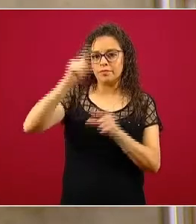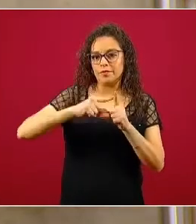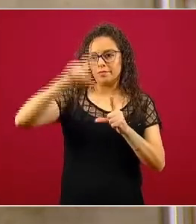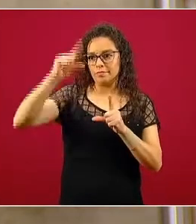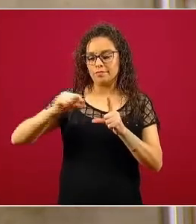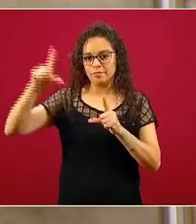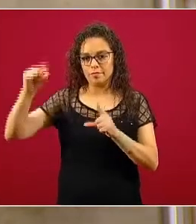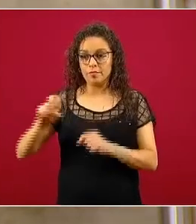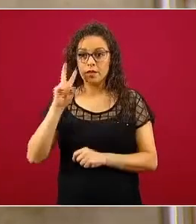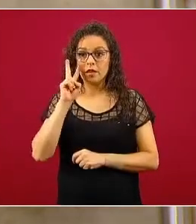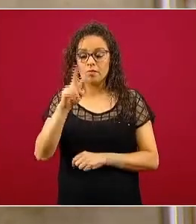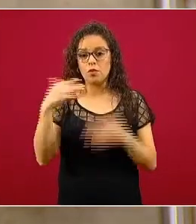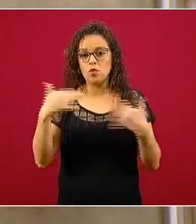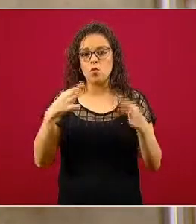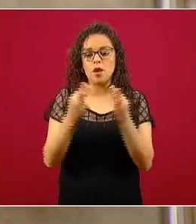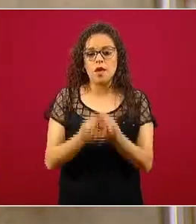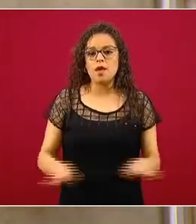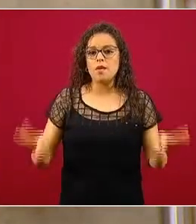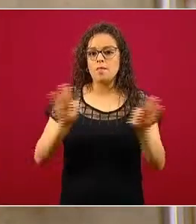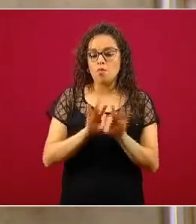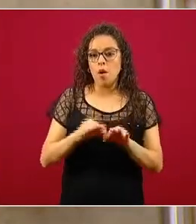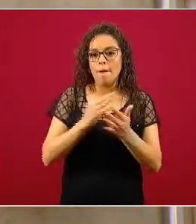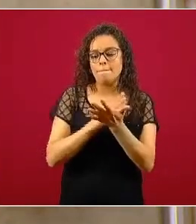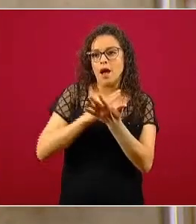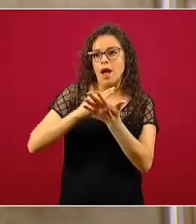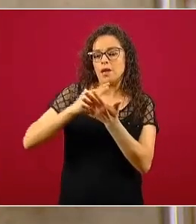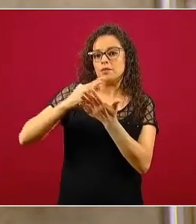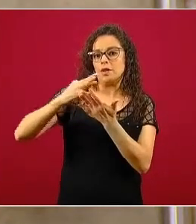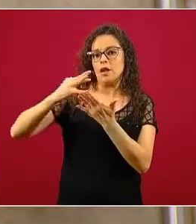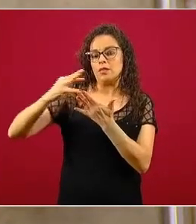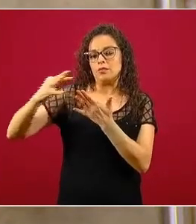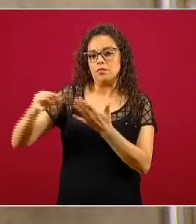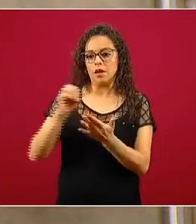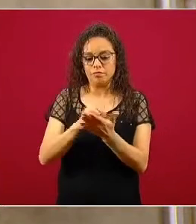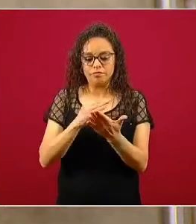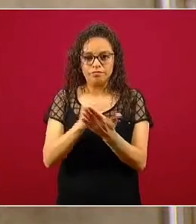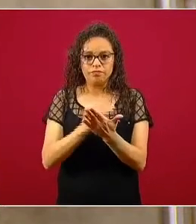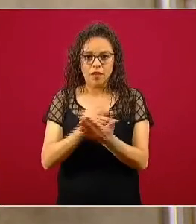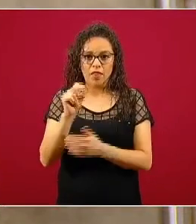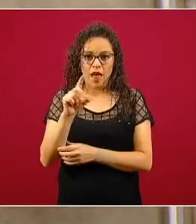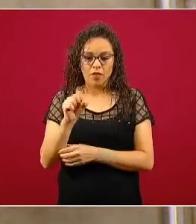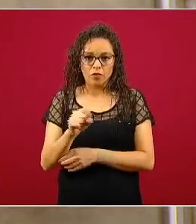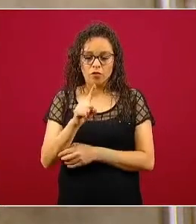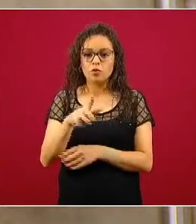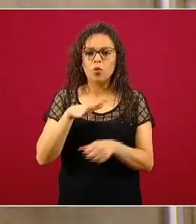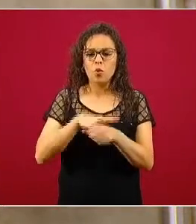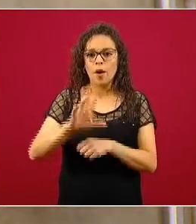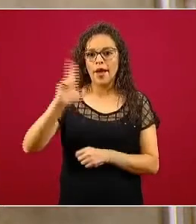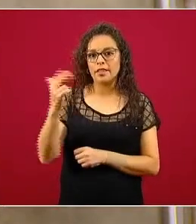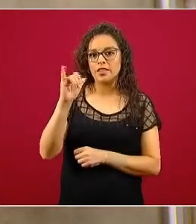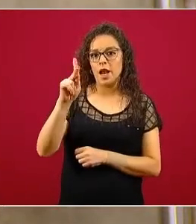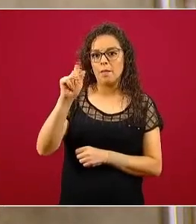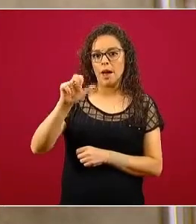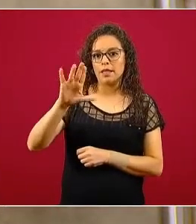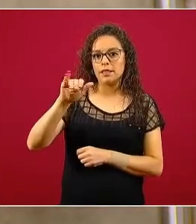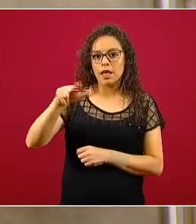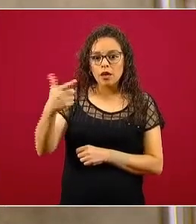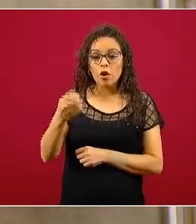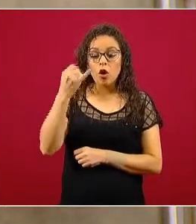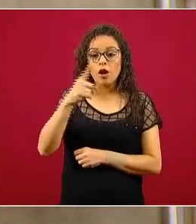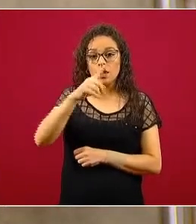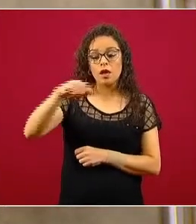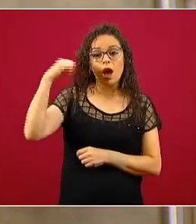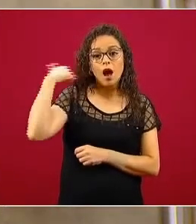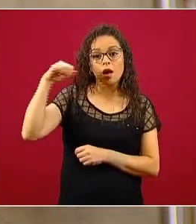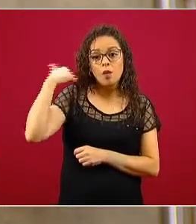repunte importante en cuanto a la cuestión del aumento. Estábamos checando algunos datos. El caso de Chilpancingo es importante, y el caso de Acapulco, incluso la